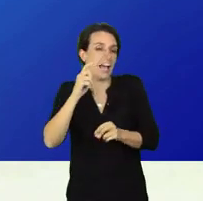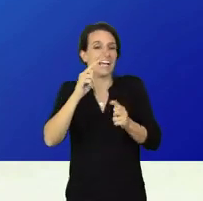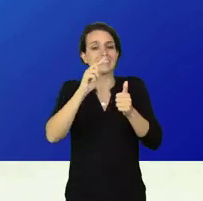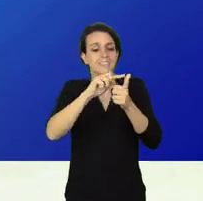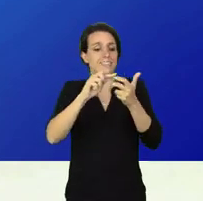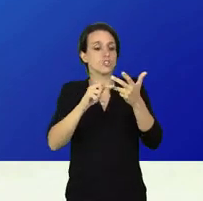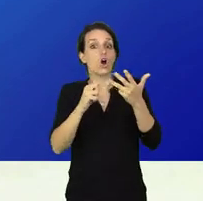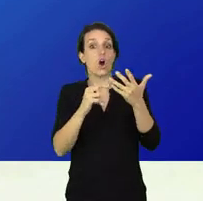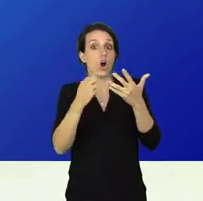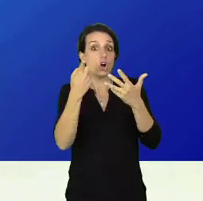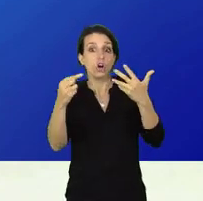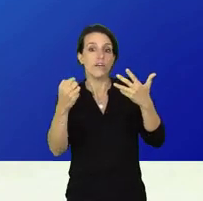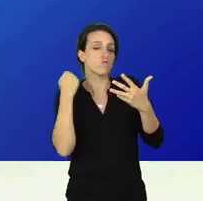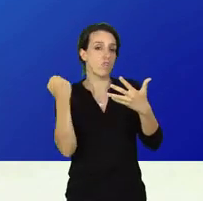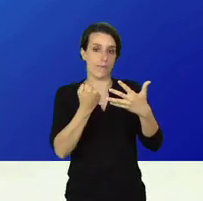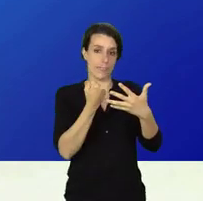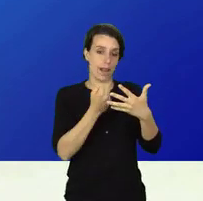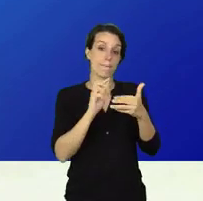5 puntos que son,